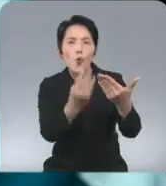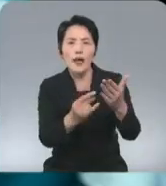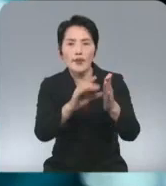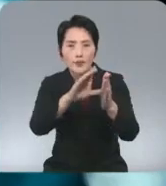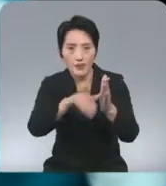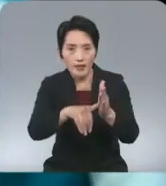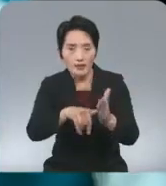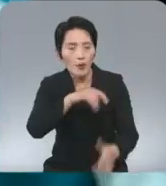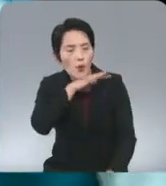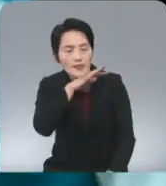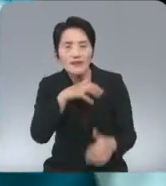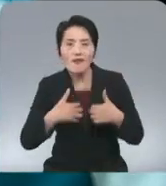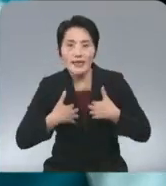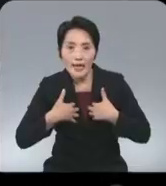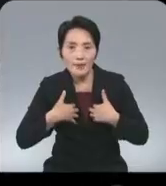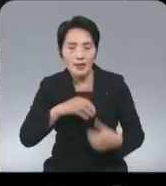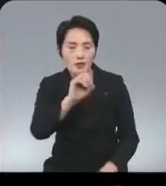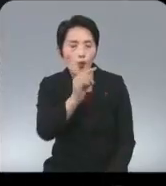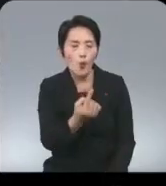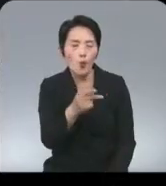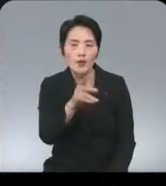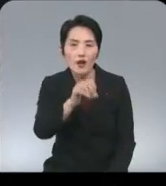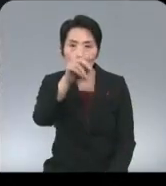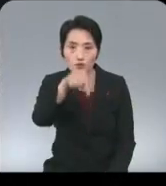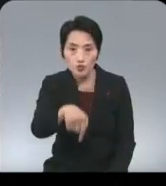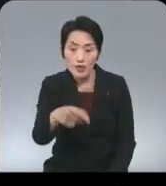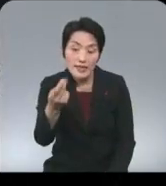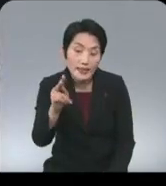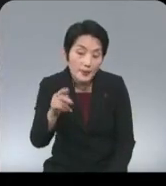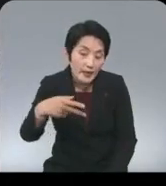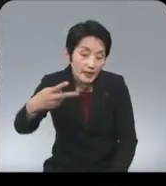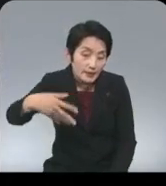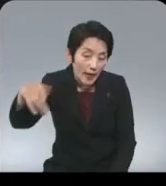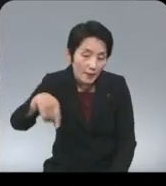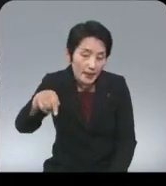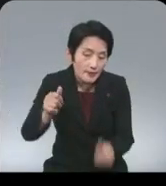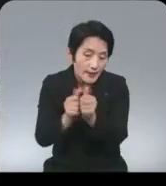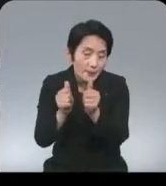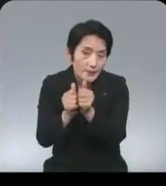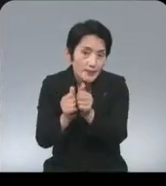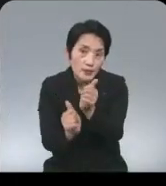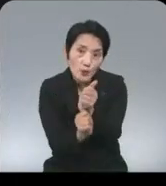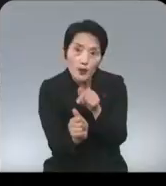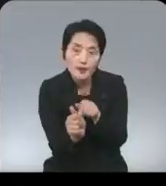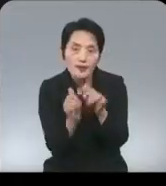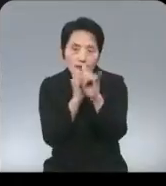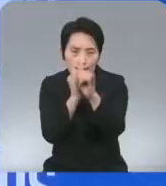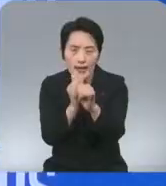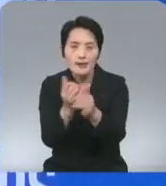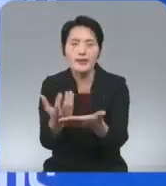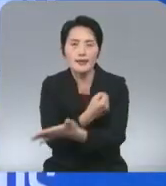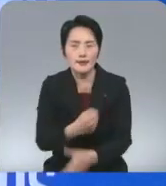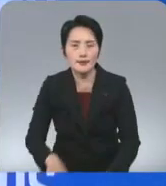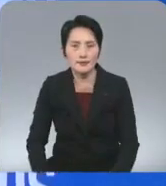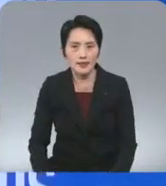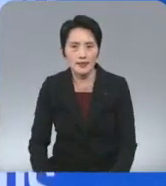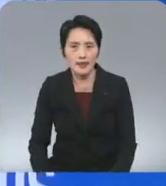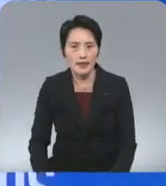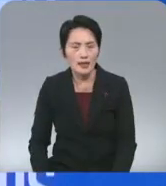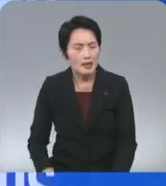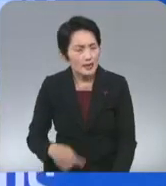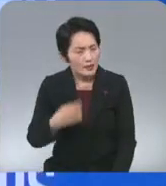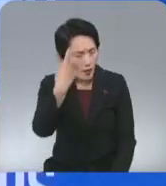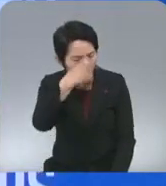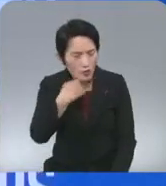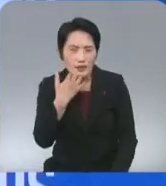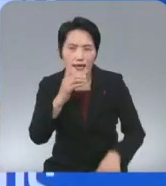parásitos de Von juno obtuvo el mismo premio Al que está nominado decision to live antes de conseguir cuatro galardones en los oscars incluido